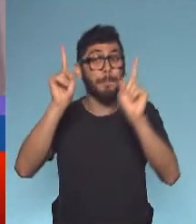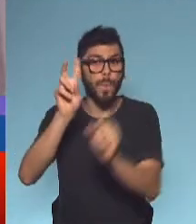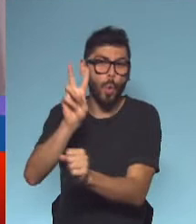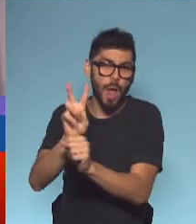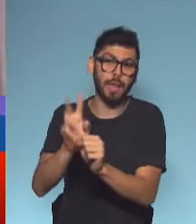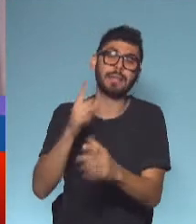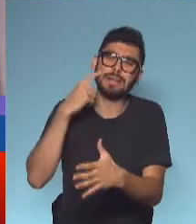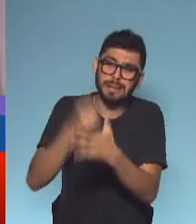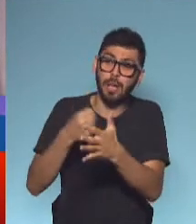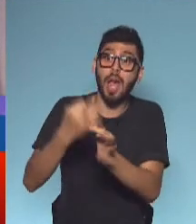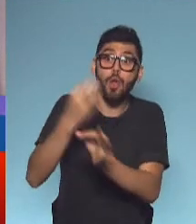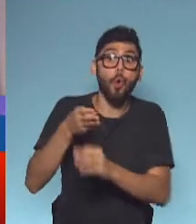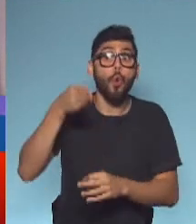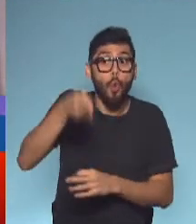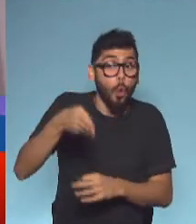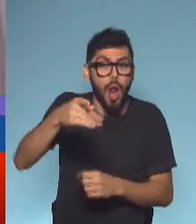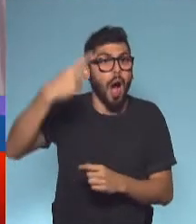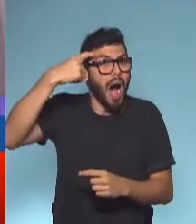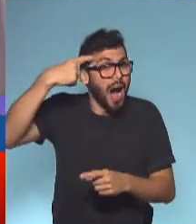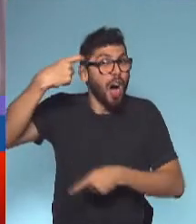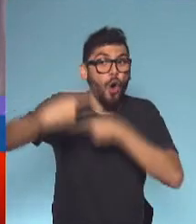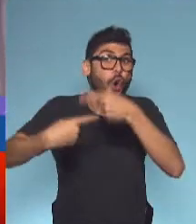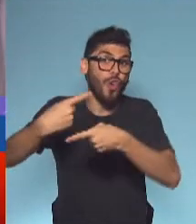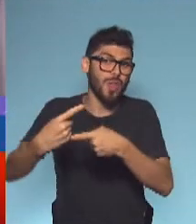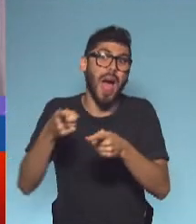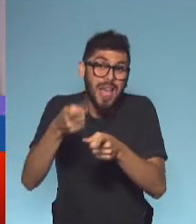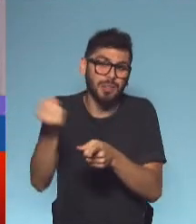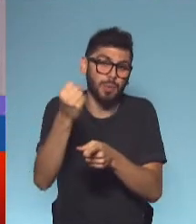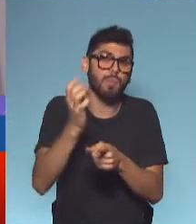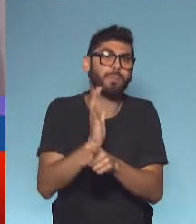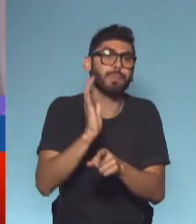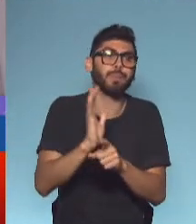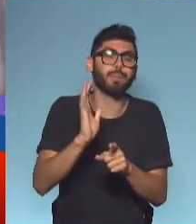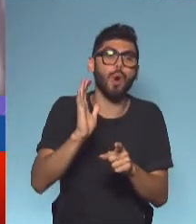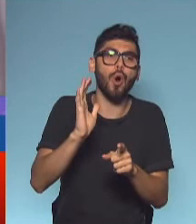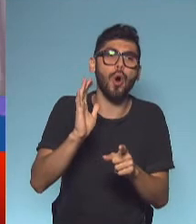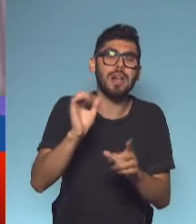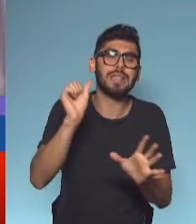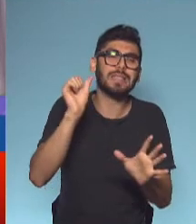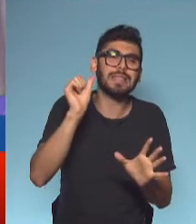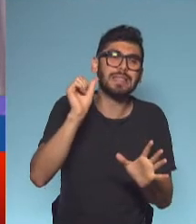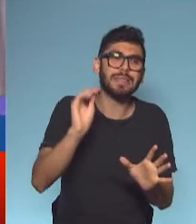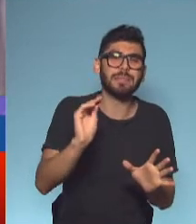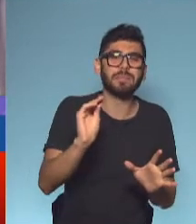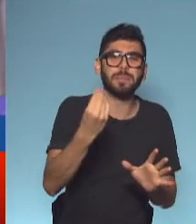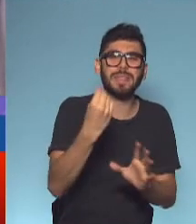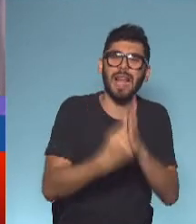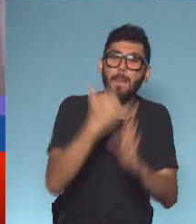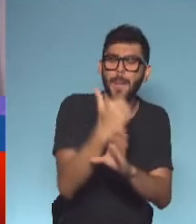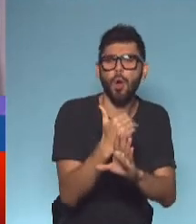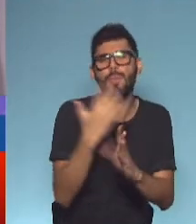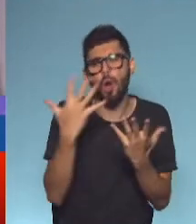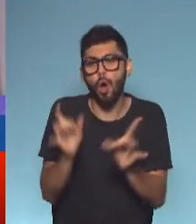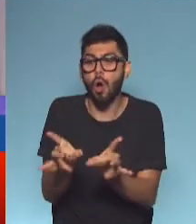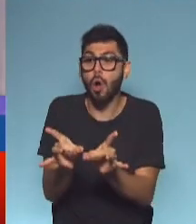continuidad pedagógica exista, que el daño sea el menor posible. También no hay que tener la ingenuidad de creer que una pandemia de este